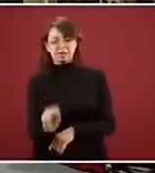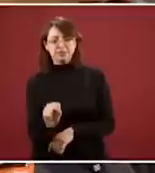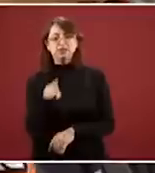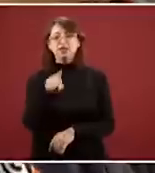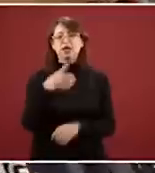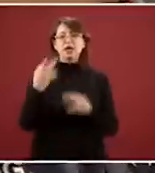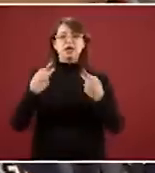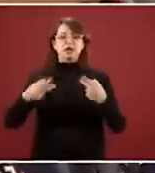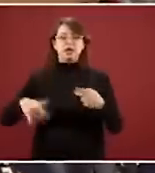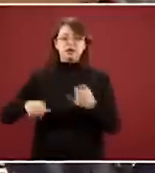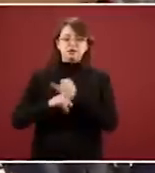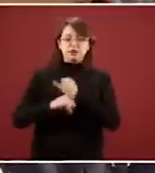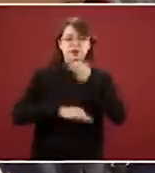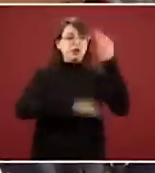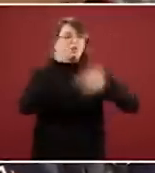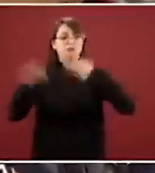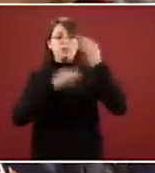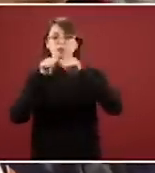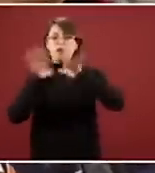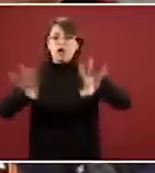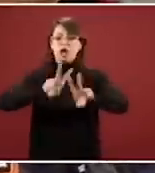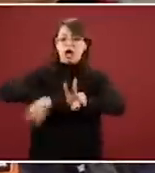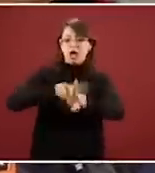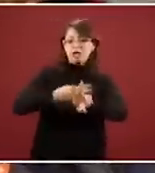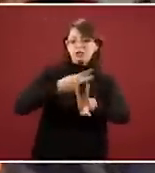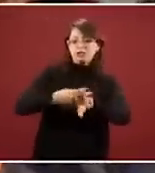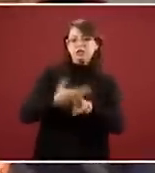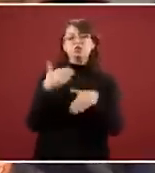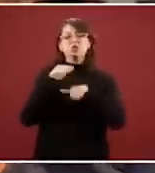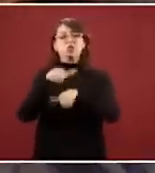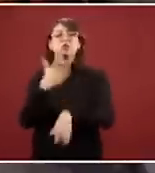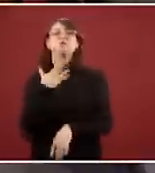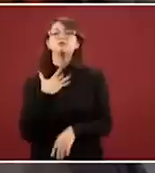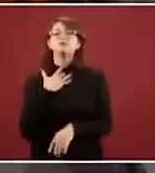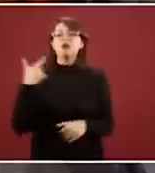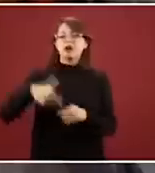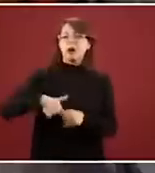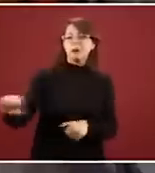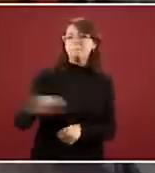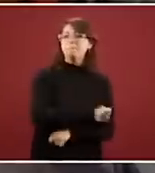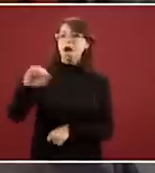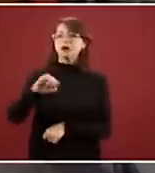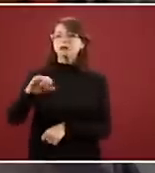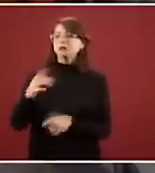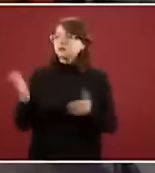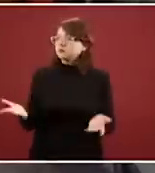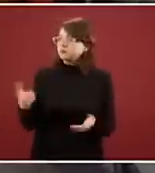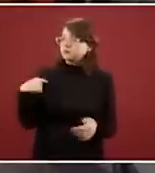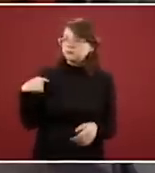redes sociales muchos impulsaron hashtags hablando de gasolinazos, y bueno, ya es el segundo día del año y no